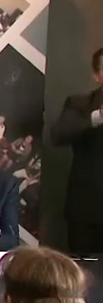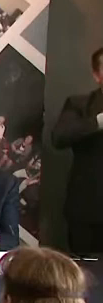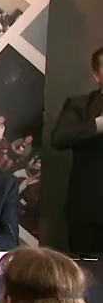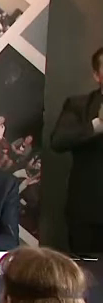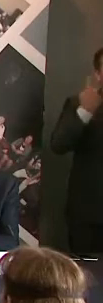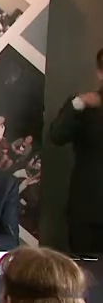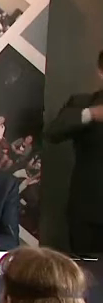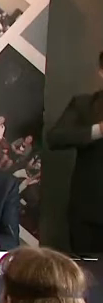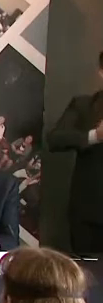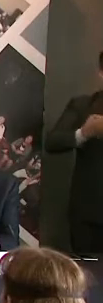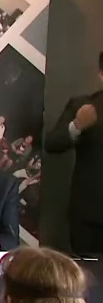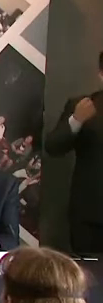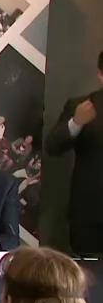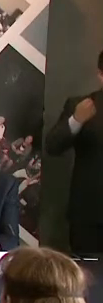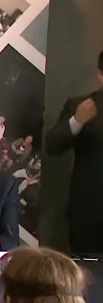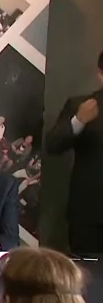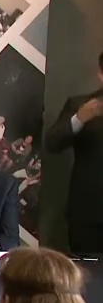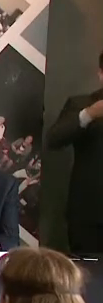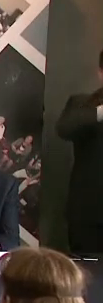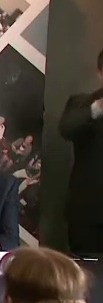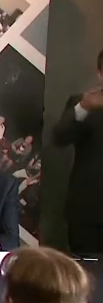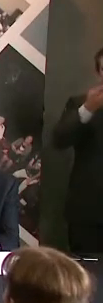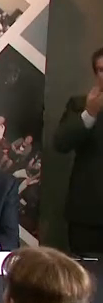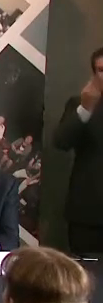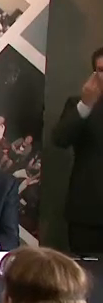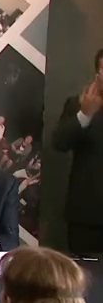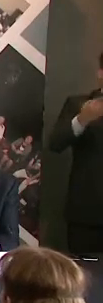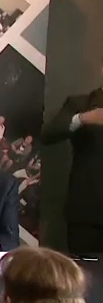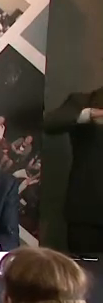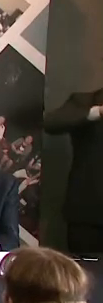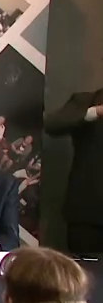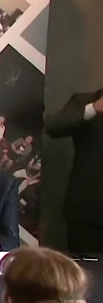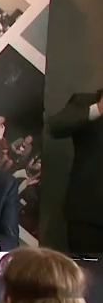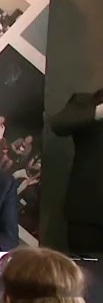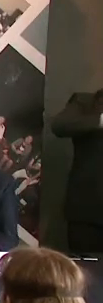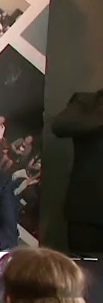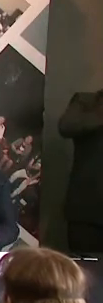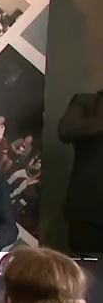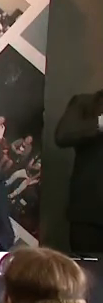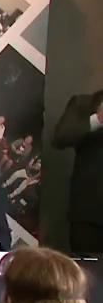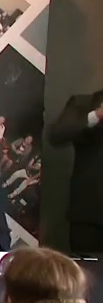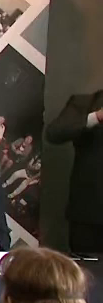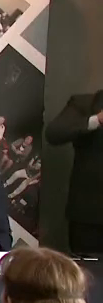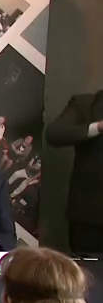debe llevarnos a superar las resistencias sin miedos.